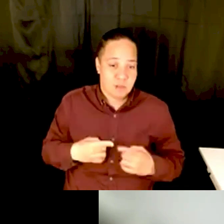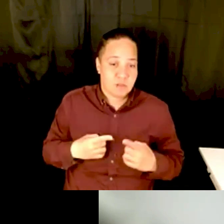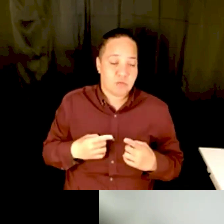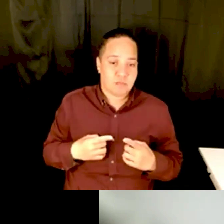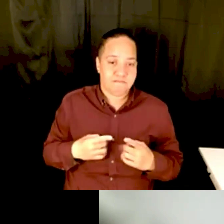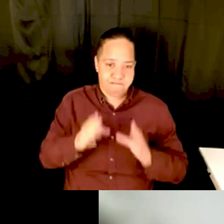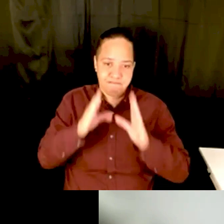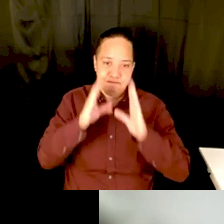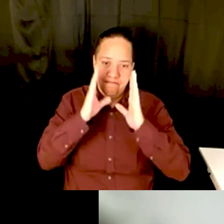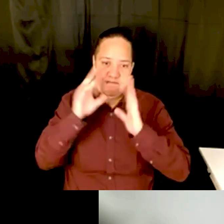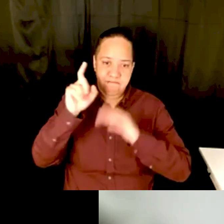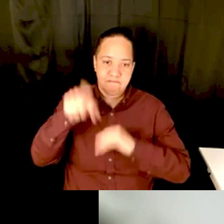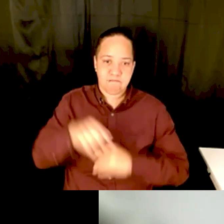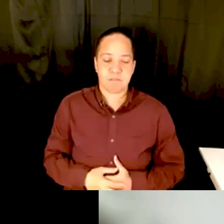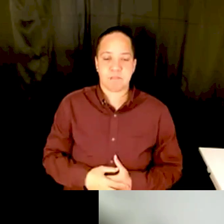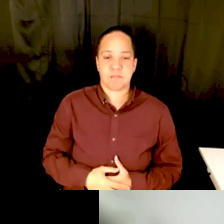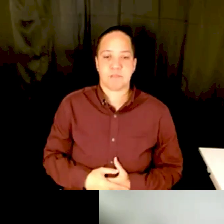hay que atender y hay que tratar.